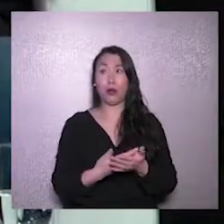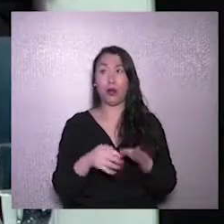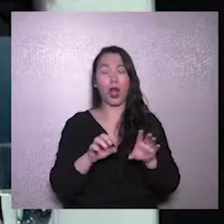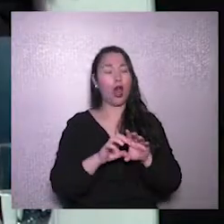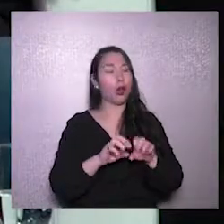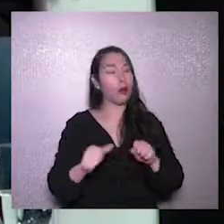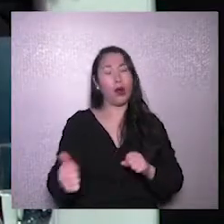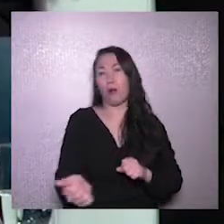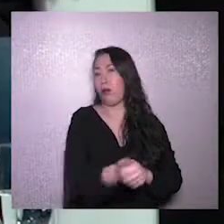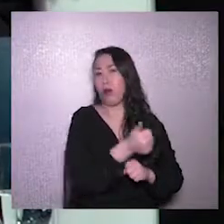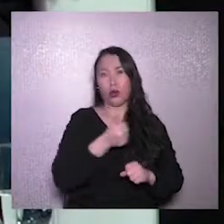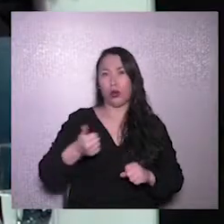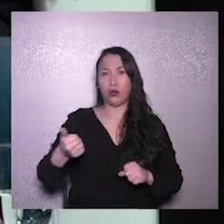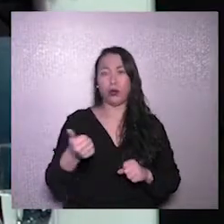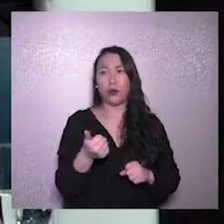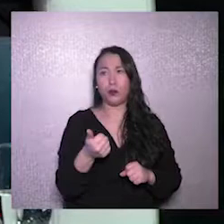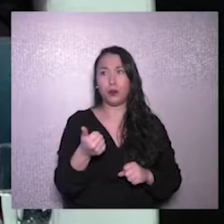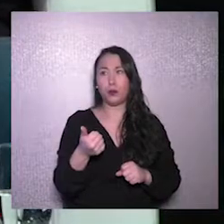las corrientes.